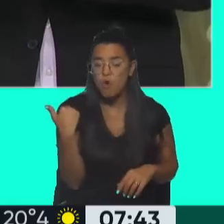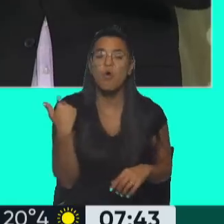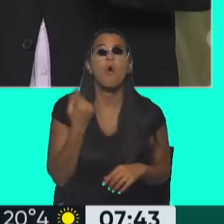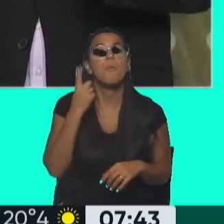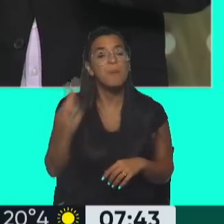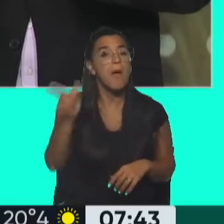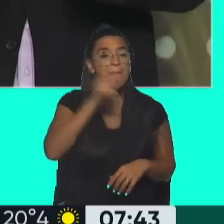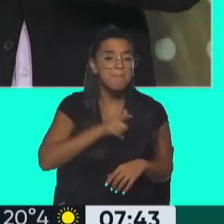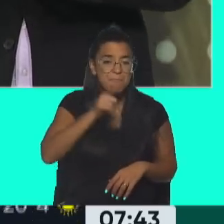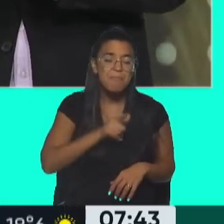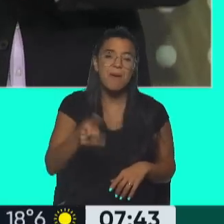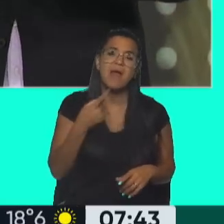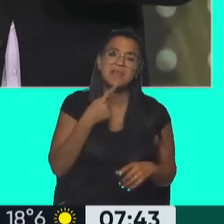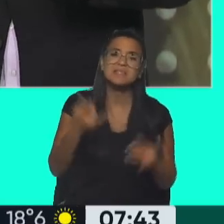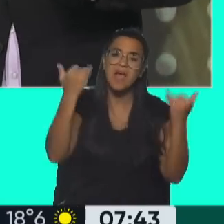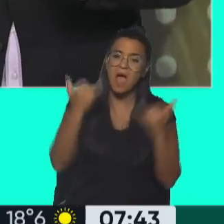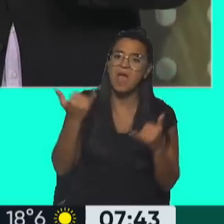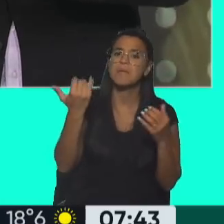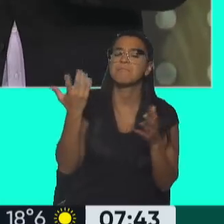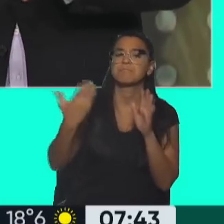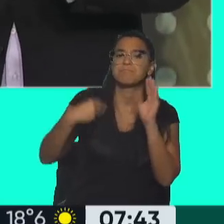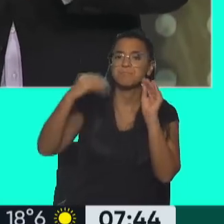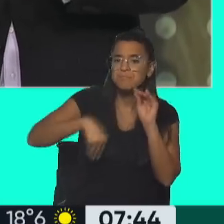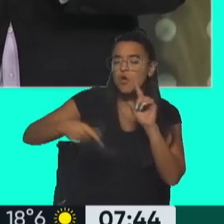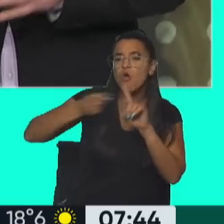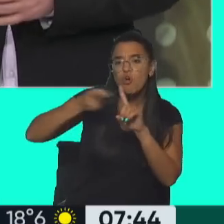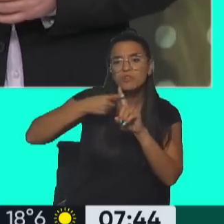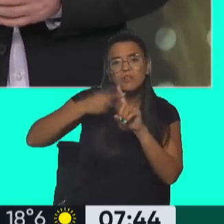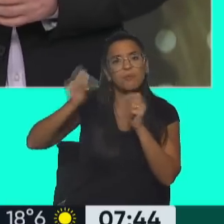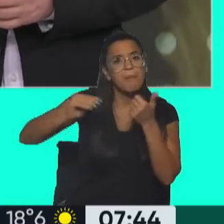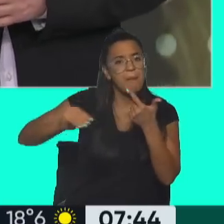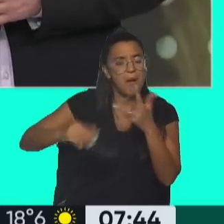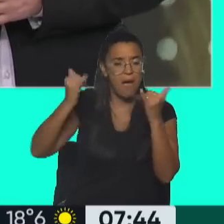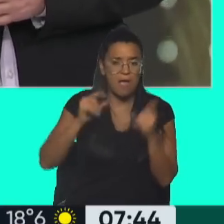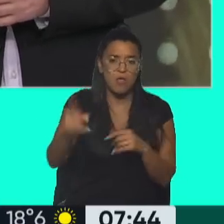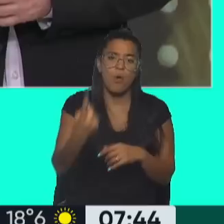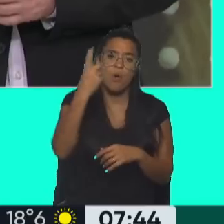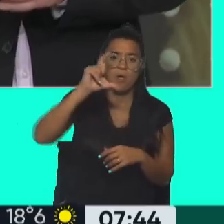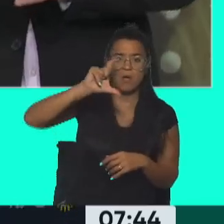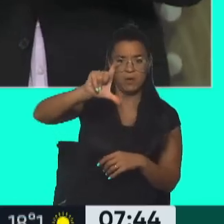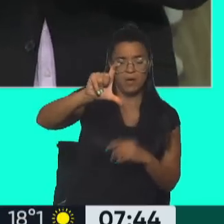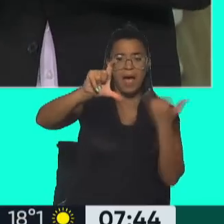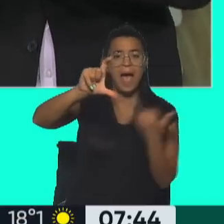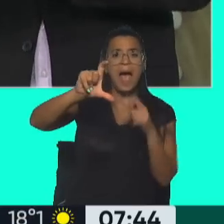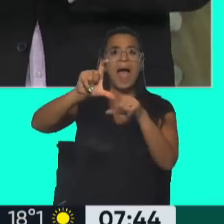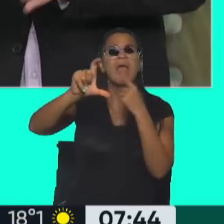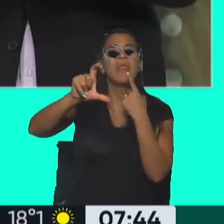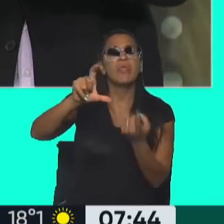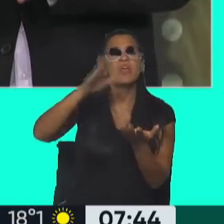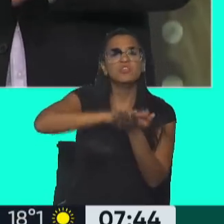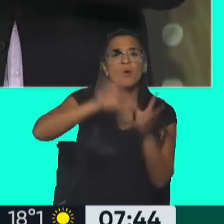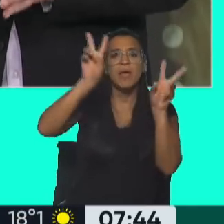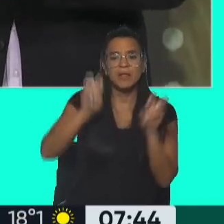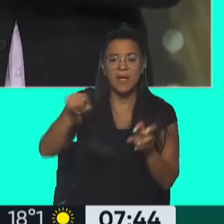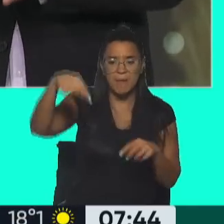que parece insinuar como que hubo más contactos, más diálogos, hay una parte en particular en que hablan sobre un tema de